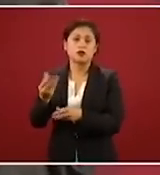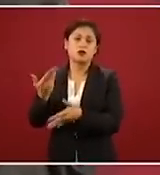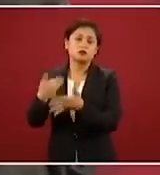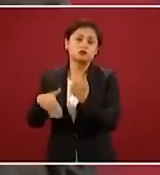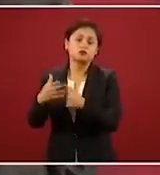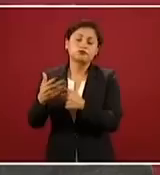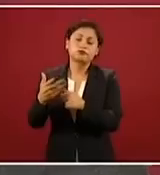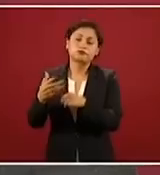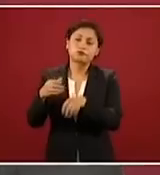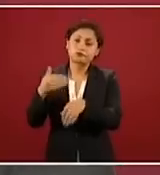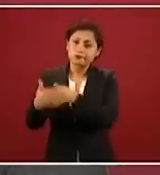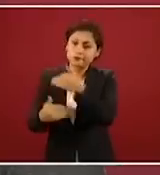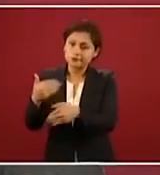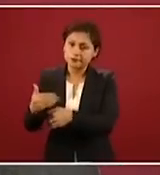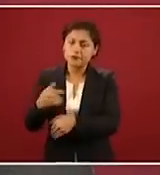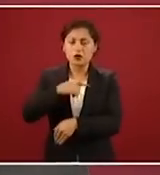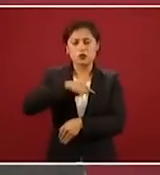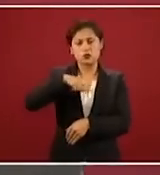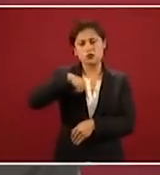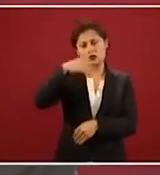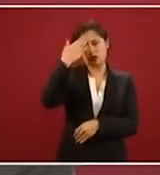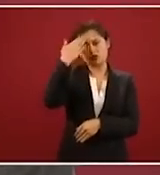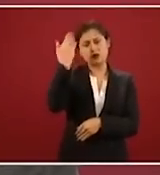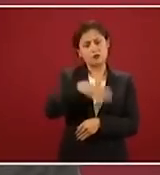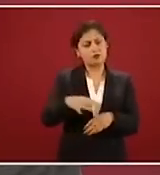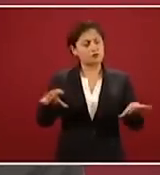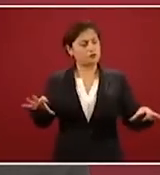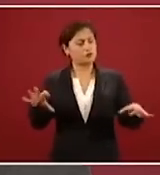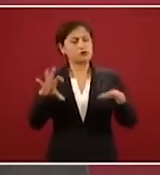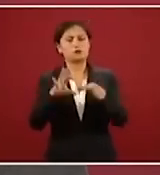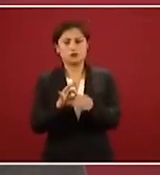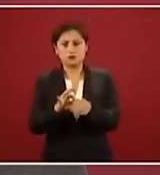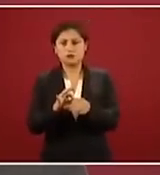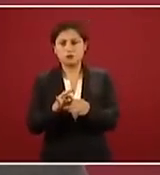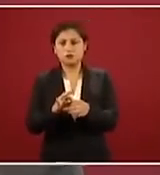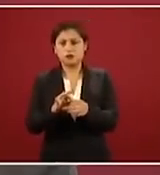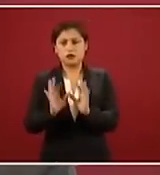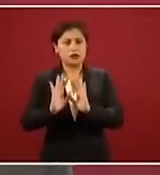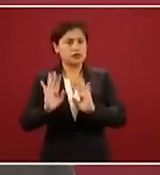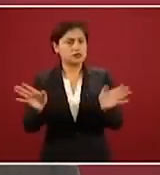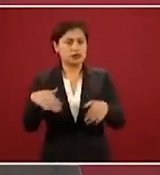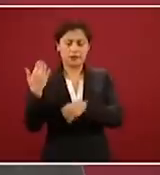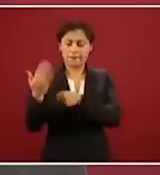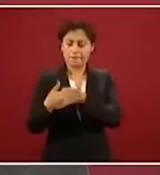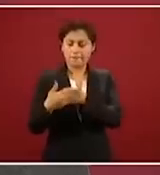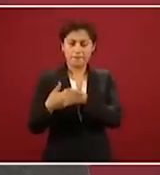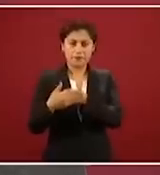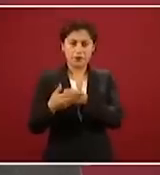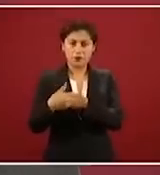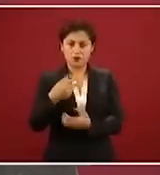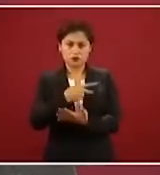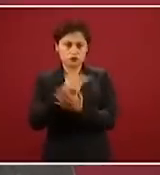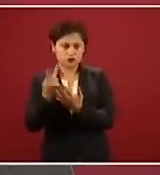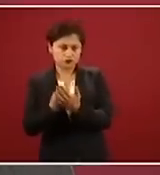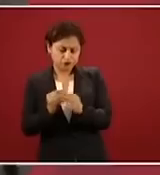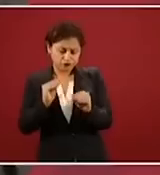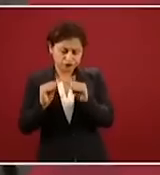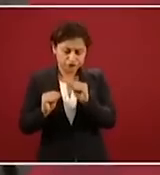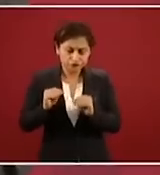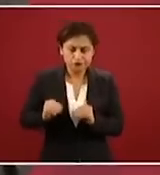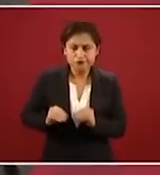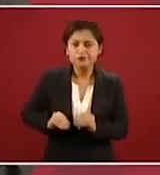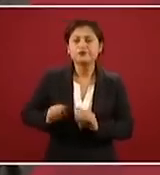eso y ya está por iniciar un plan. Y estoy seguro de